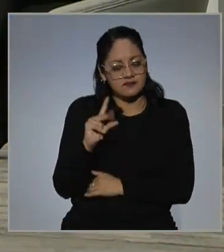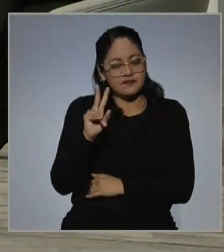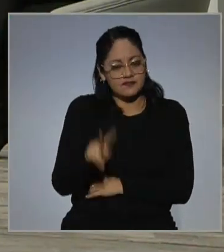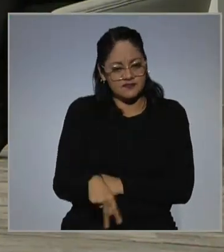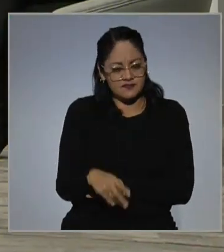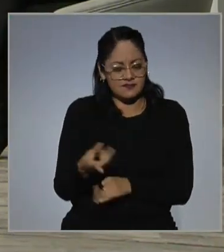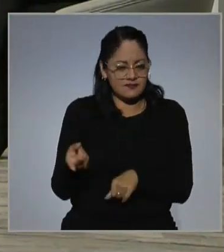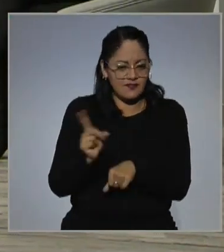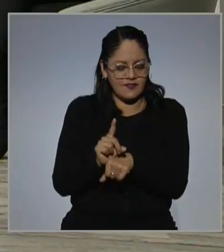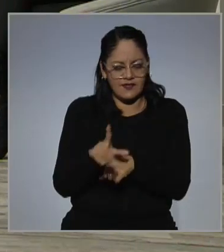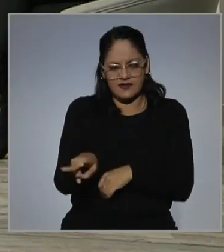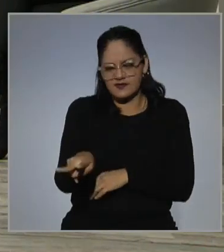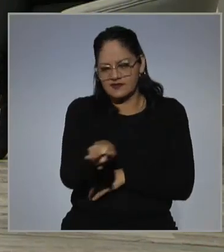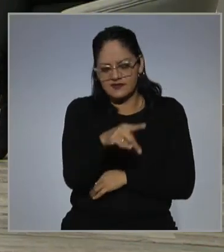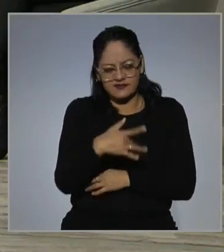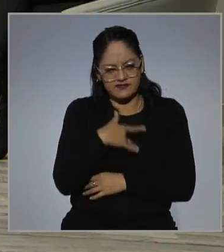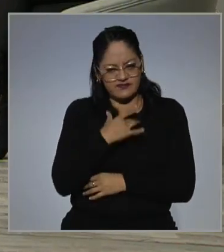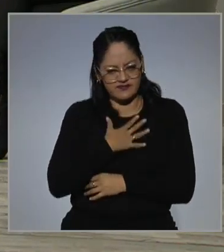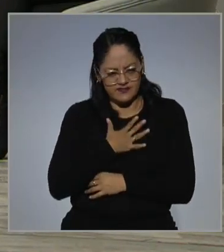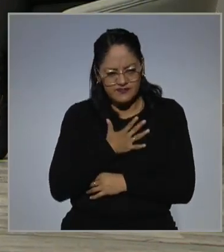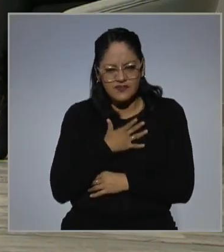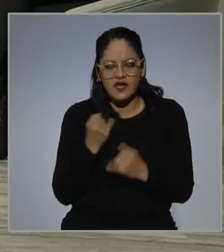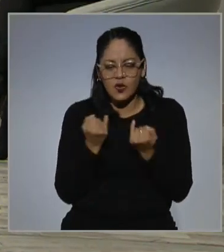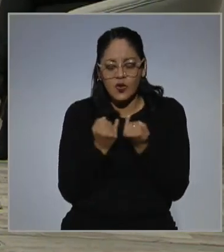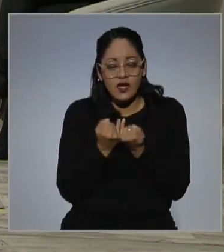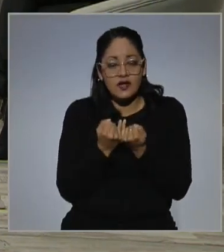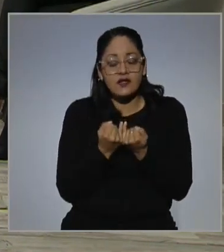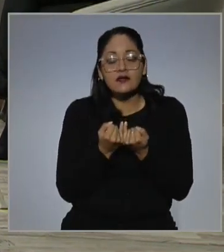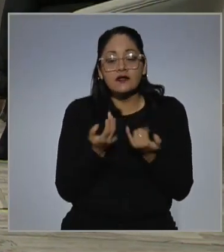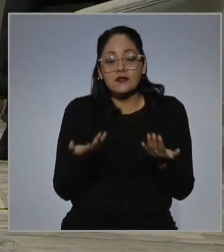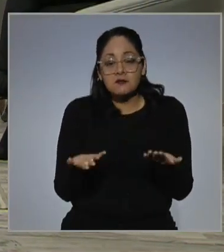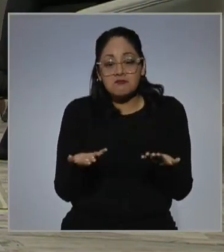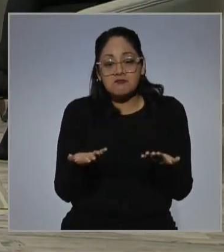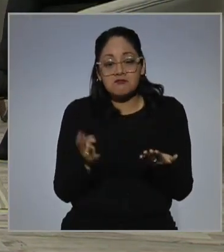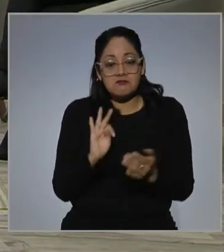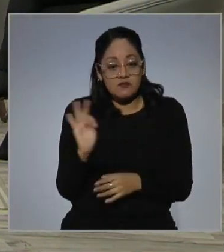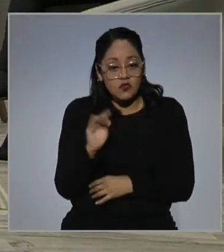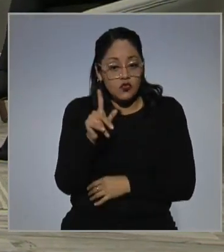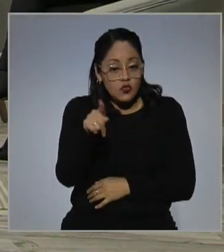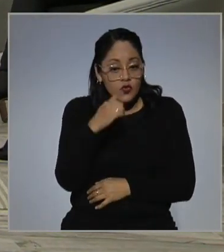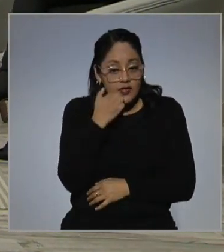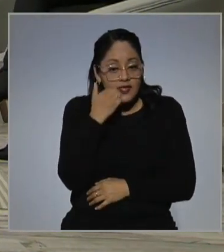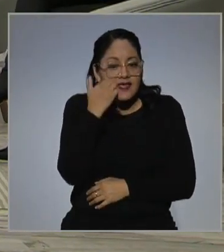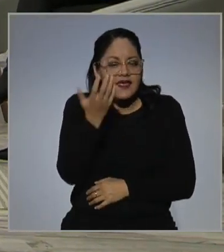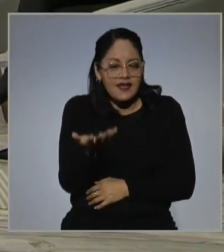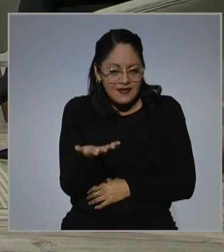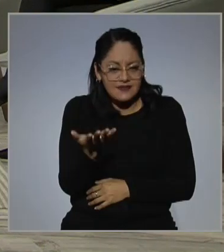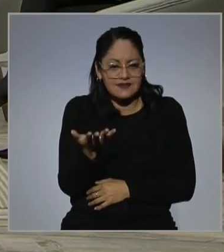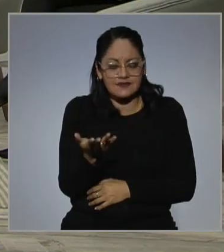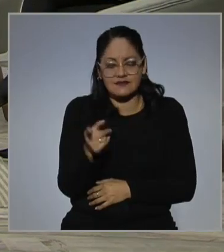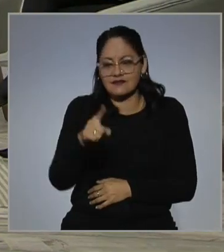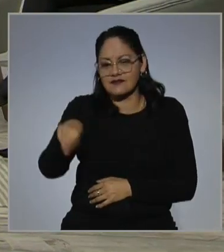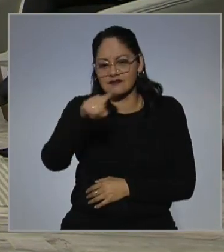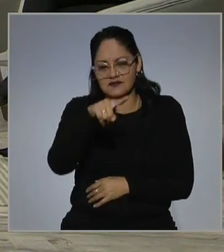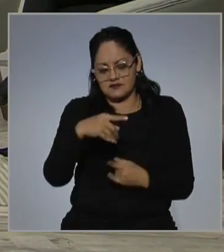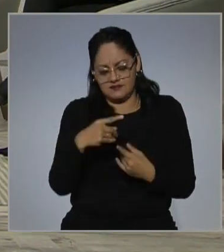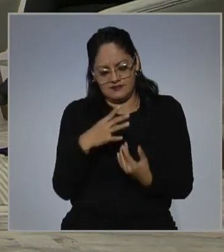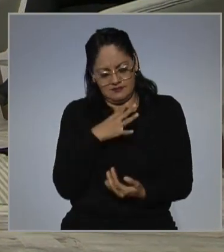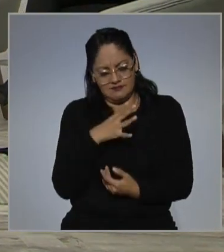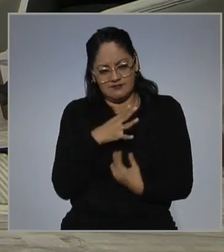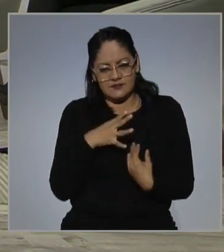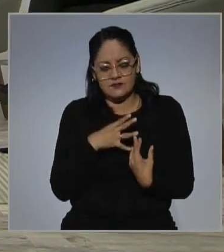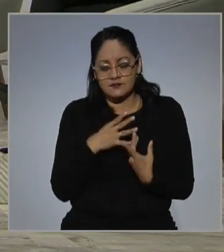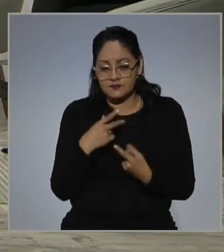momento en el que te conmueves, en el que incluso puedes querer, desear que estén ahí, pero